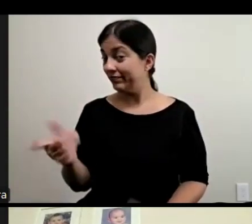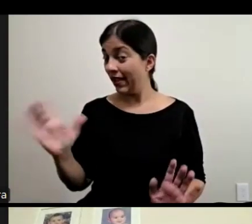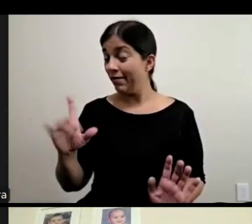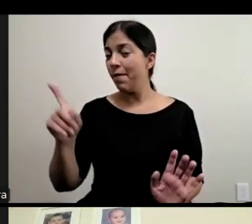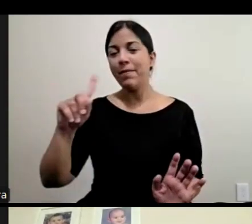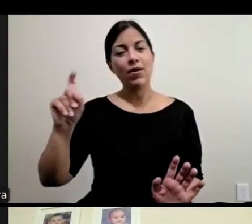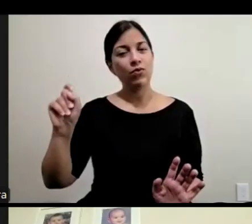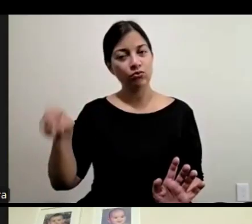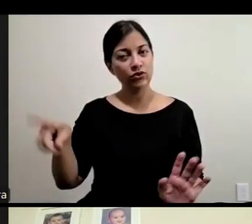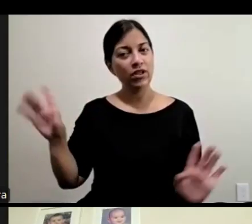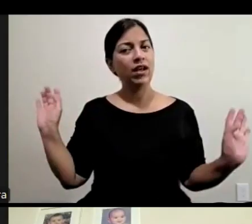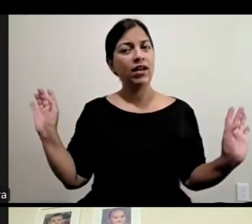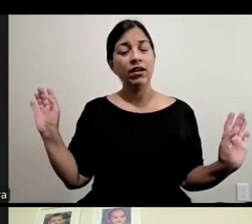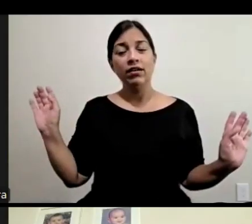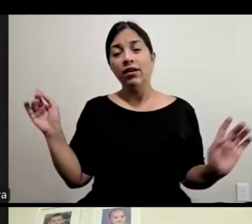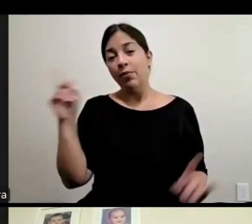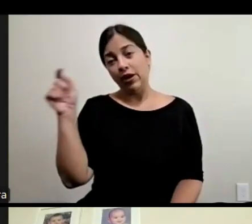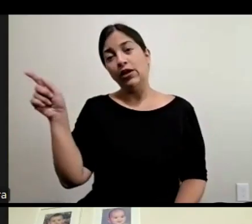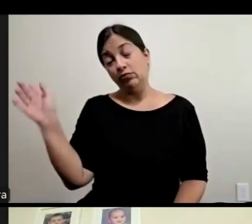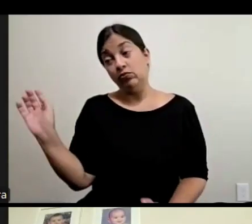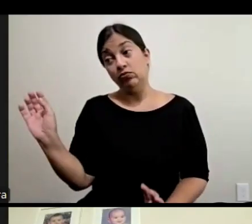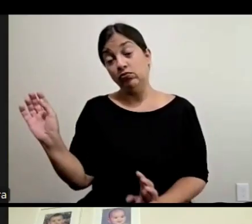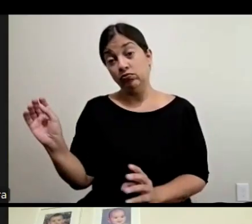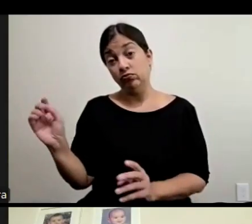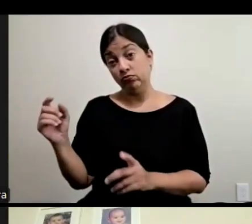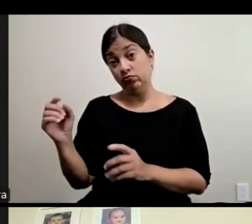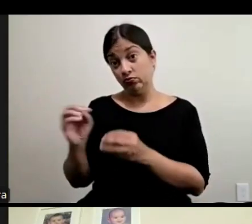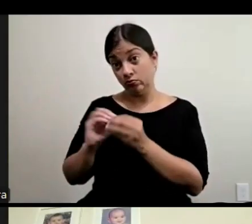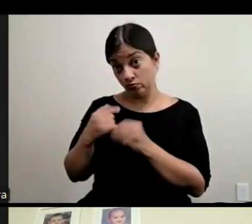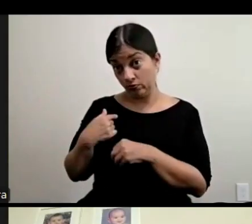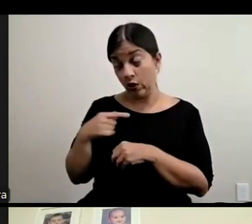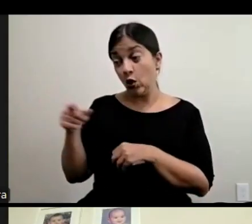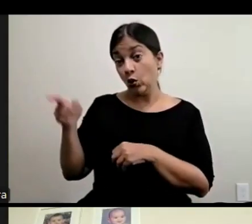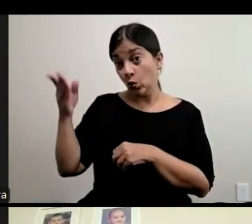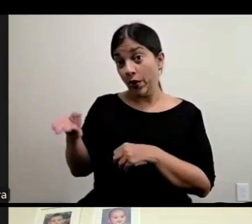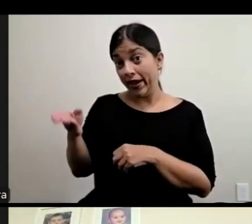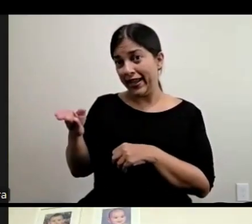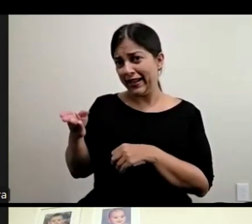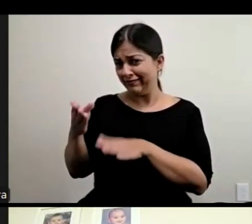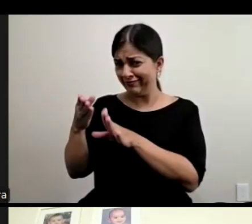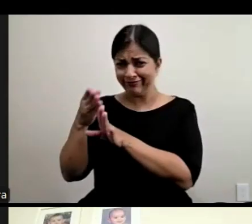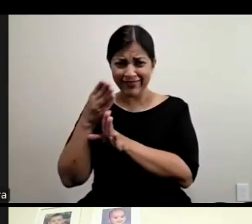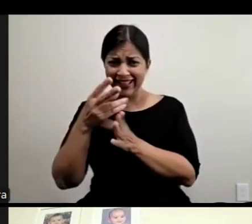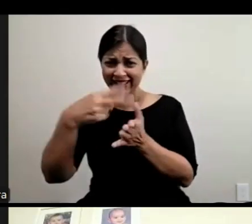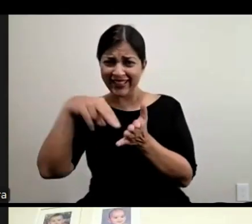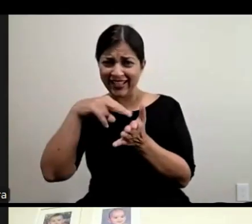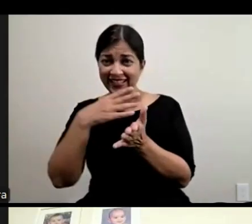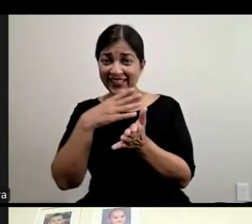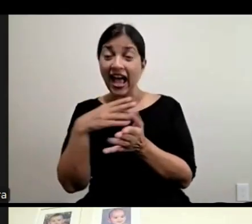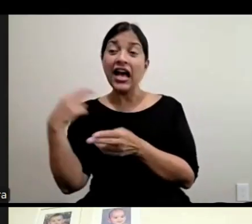¿verdad? Porque tú me corriges. Tú eres especialista en danza